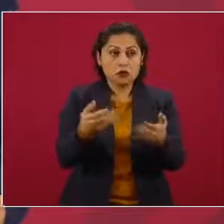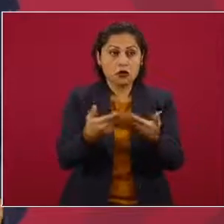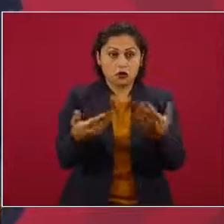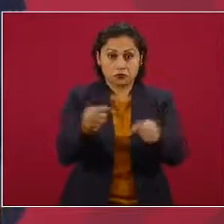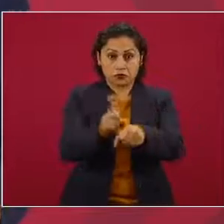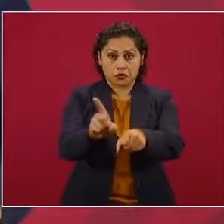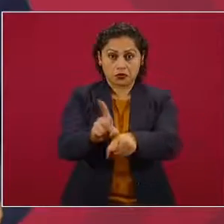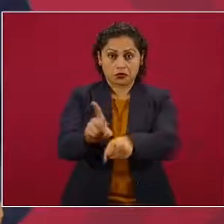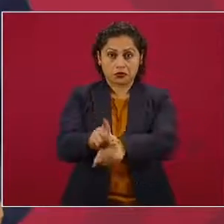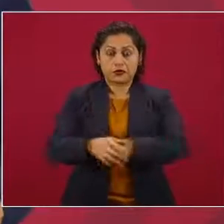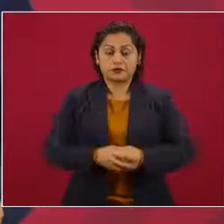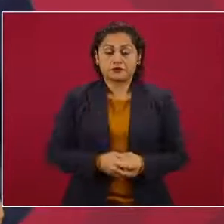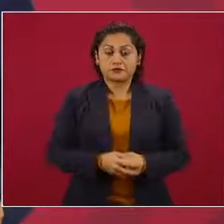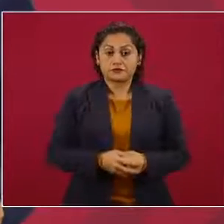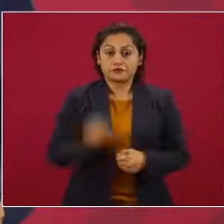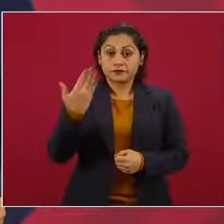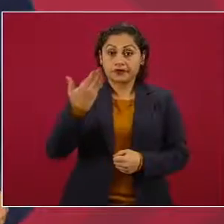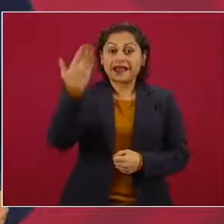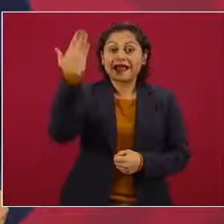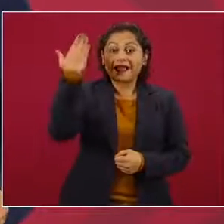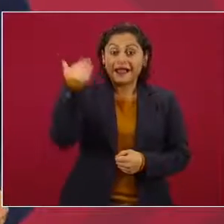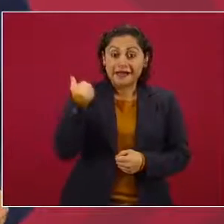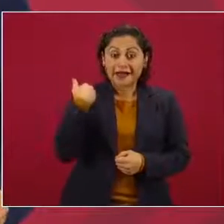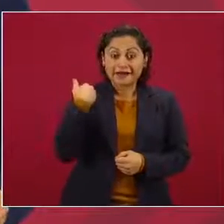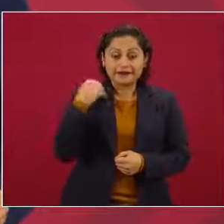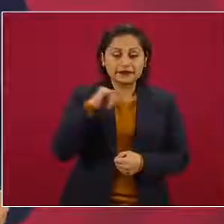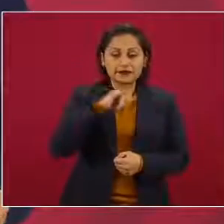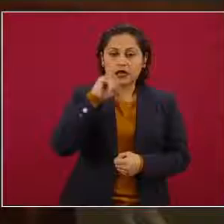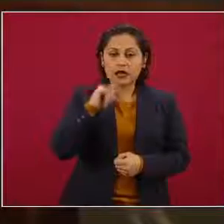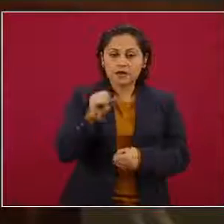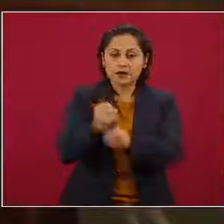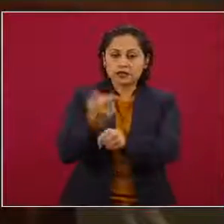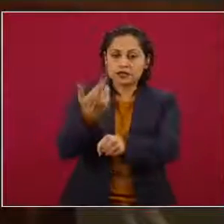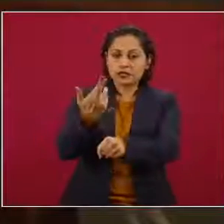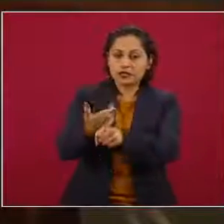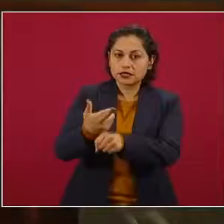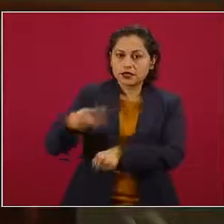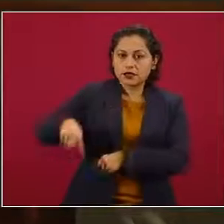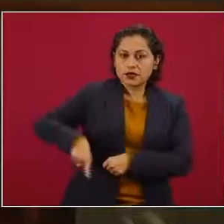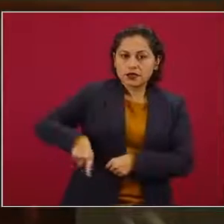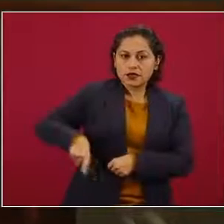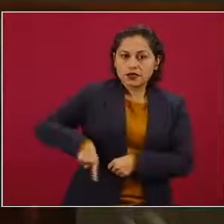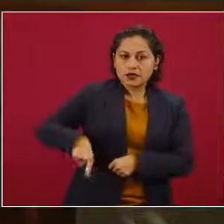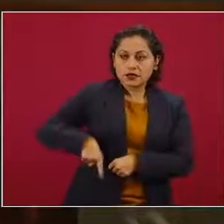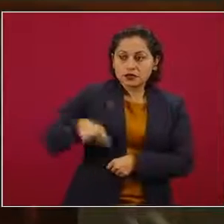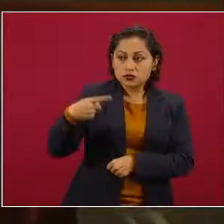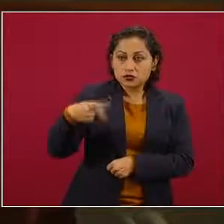nunca se había tenido una Secretaría de Gobernación como la que se tiene ahora. Por primera vez